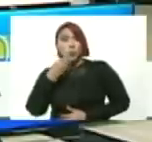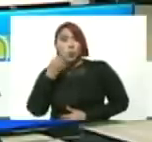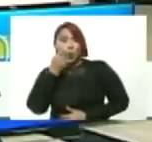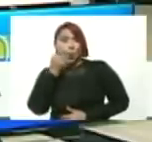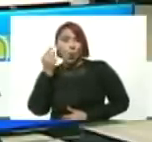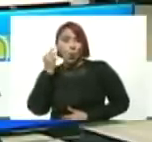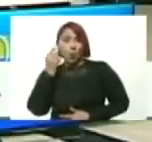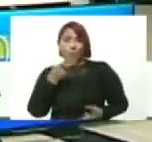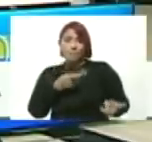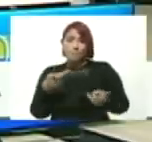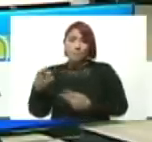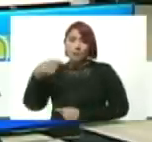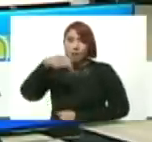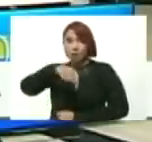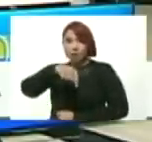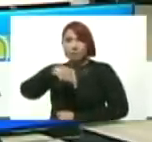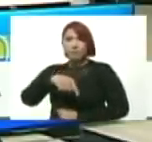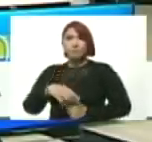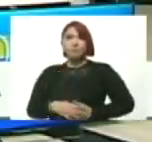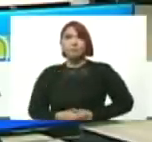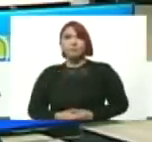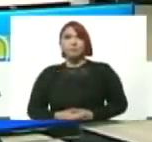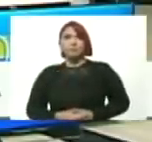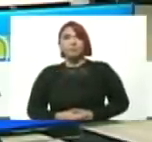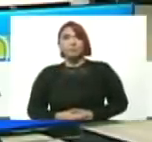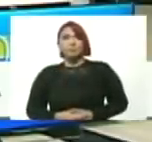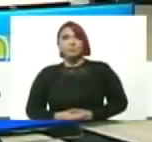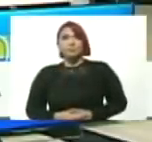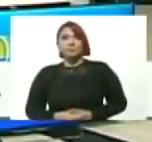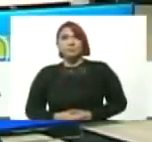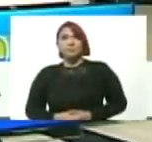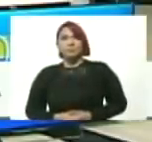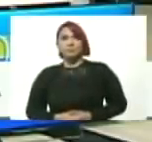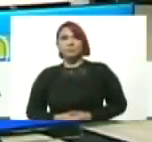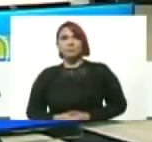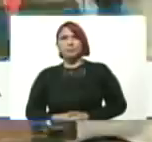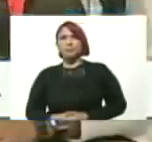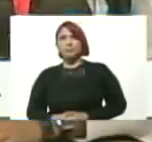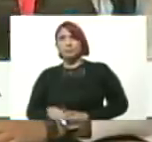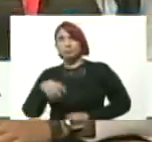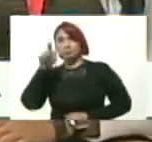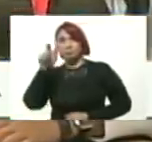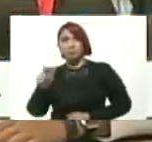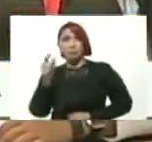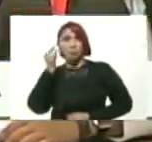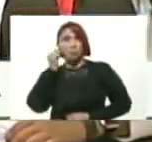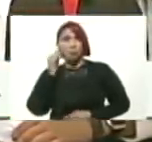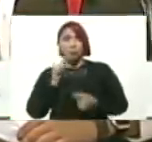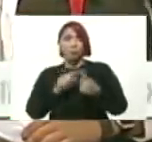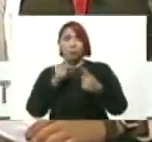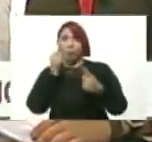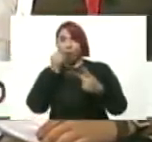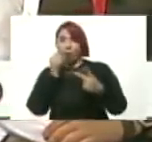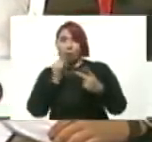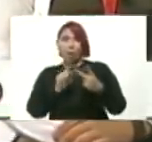invitados hoy aquí de kiss in de francisco